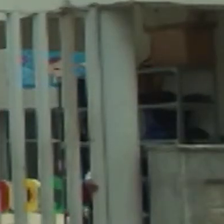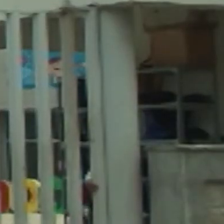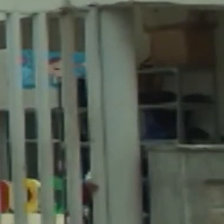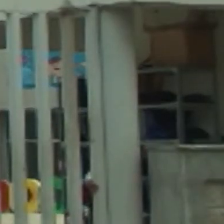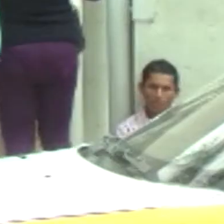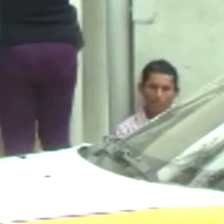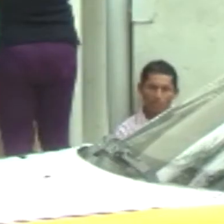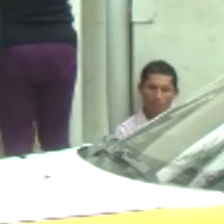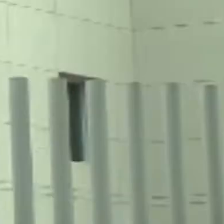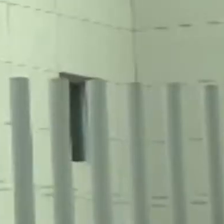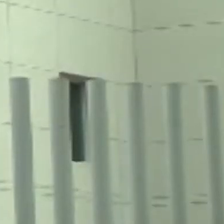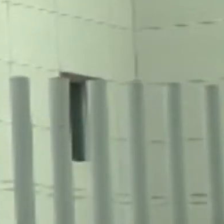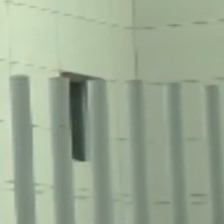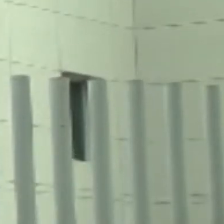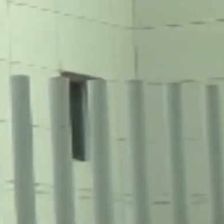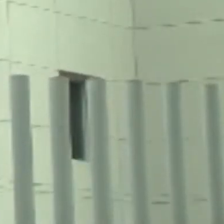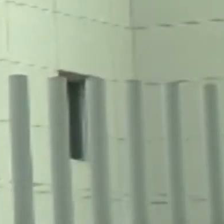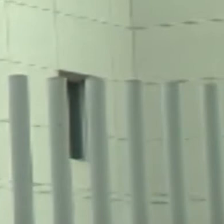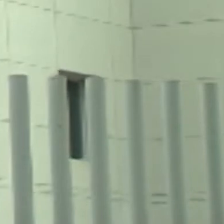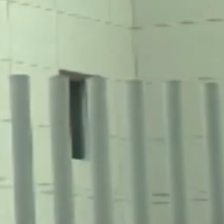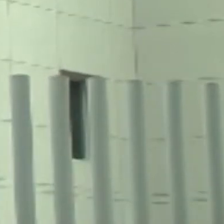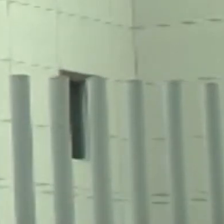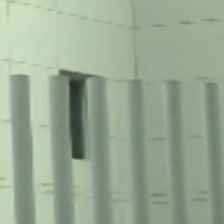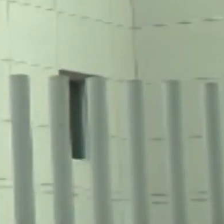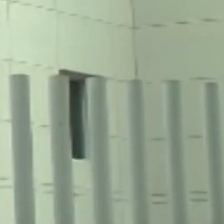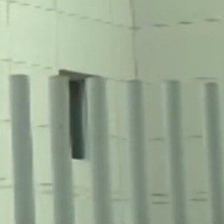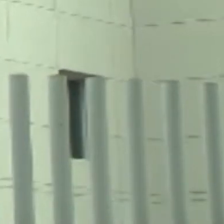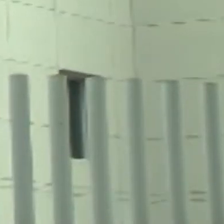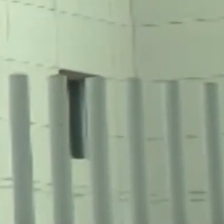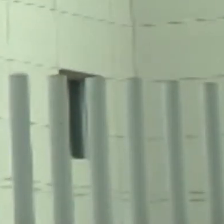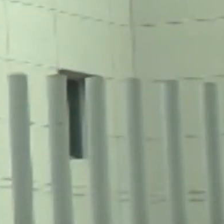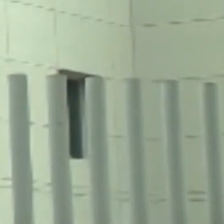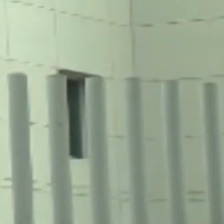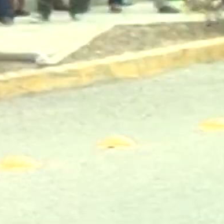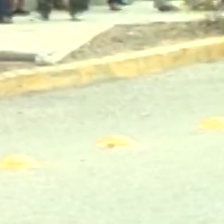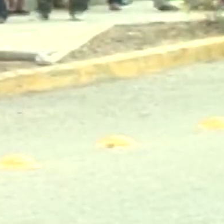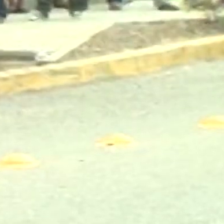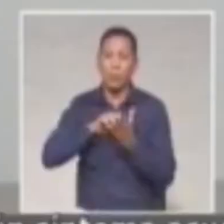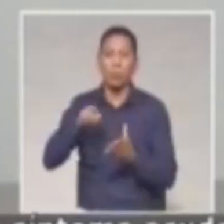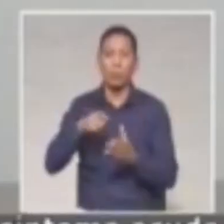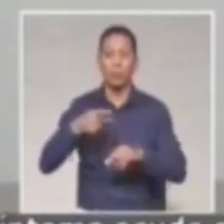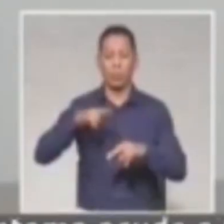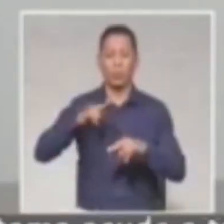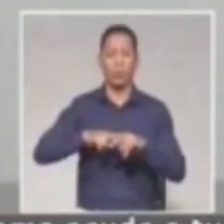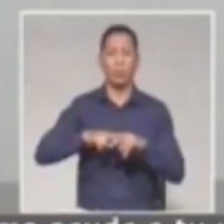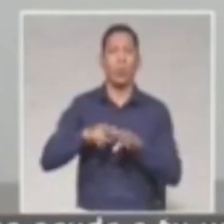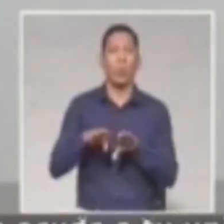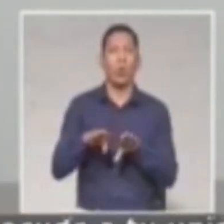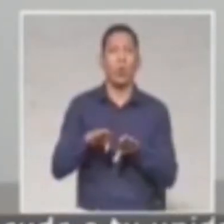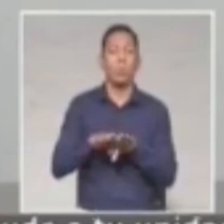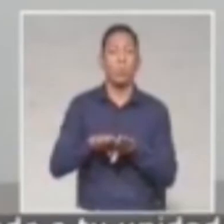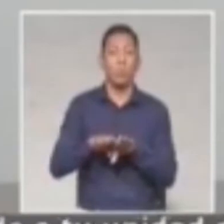se procederá de manera jurídica contra todos aquellos que se manifiesten exigiendo y denunciando las anomalías en el